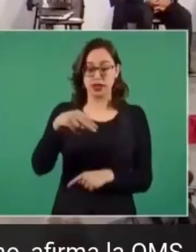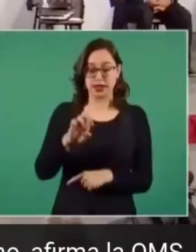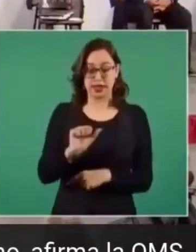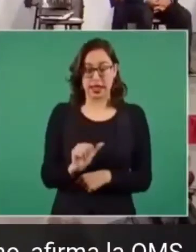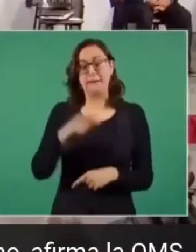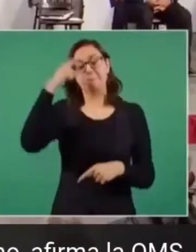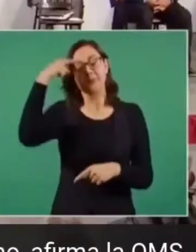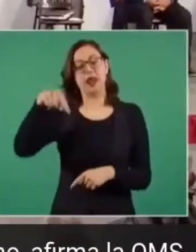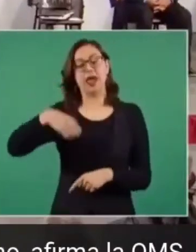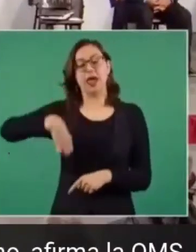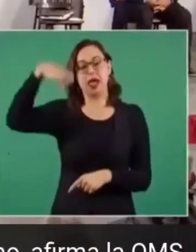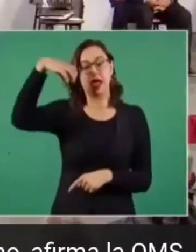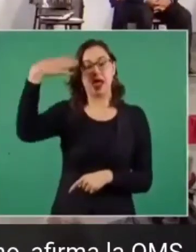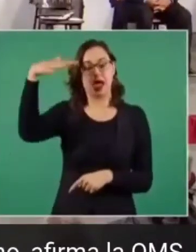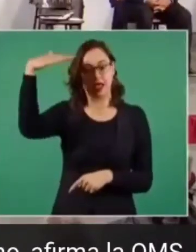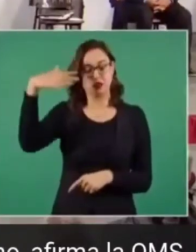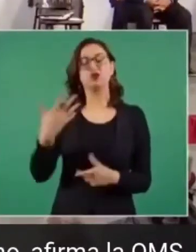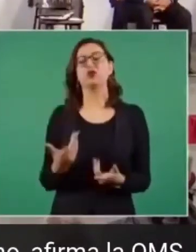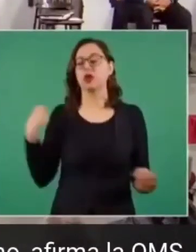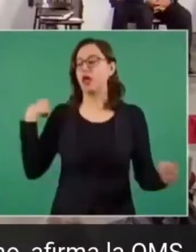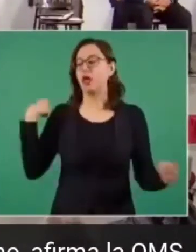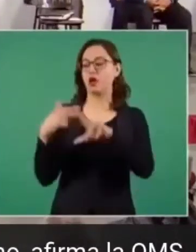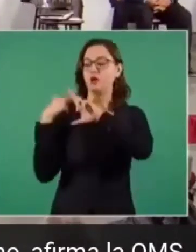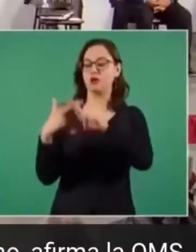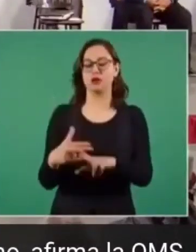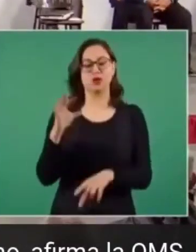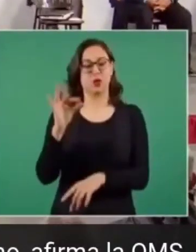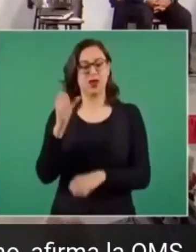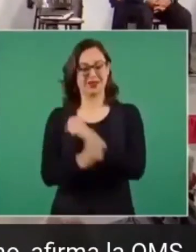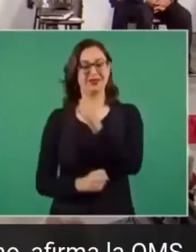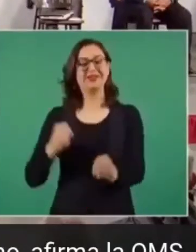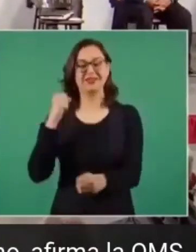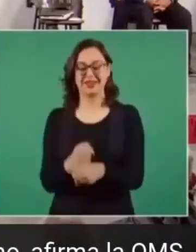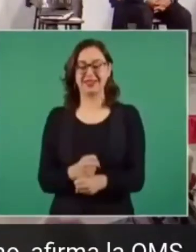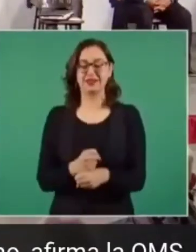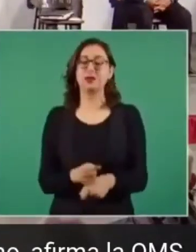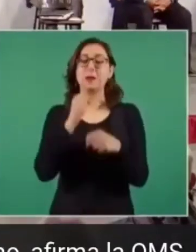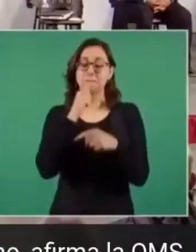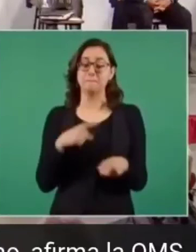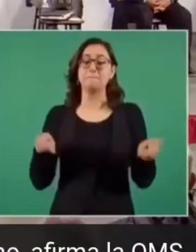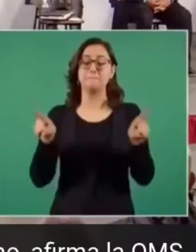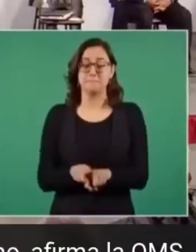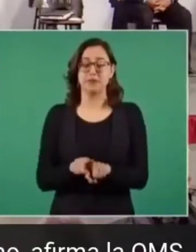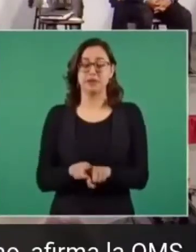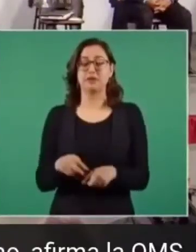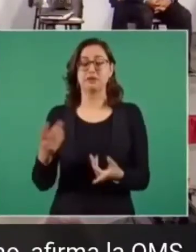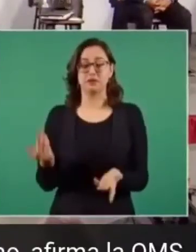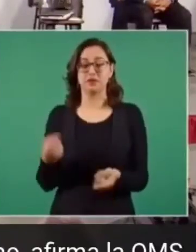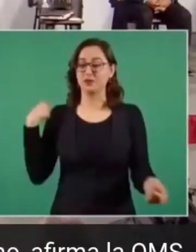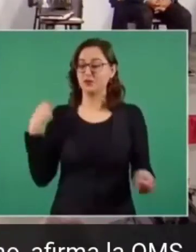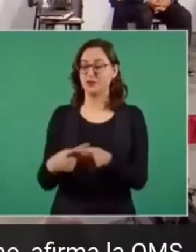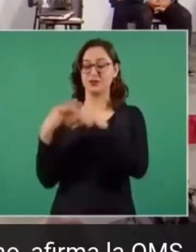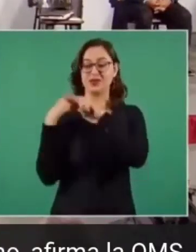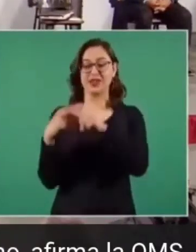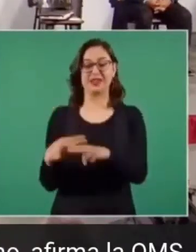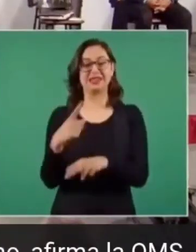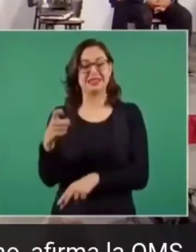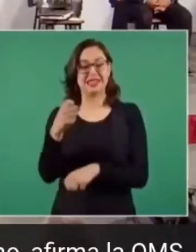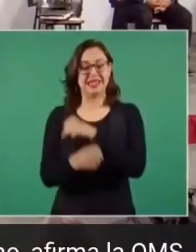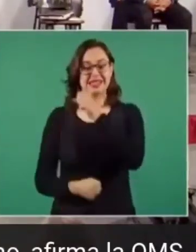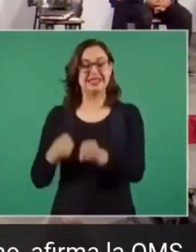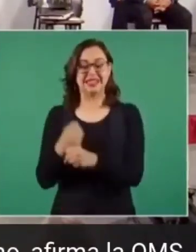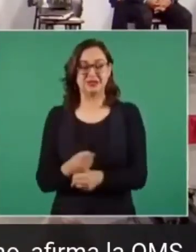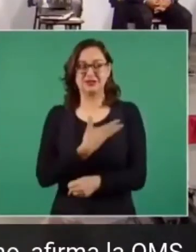en este proceso. De no hacerlo, con pandemia o sin pandemia, se corre el riesgo de que nuestras niñas y nuestros